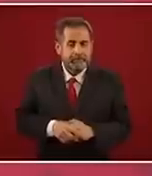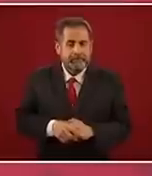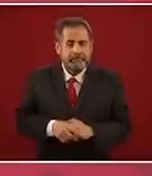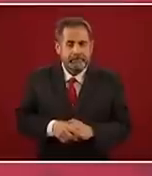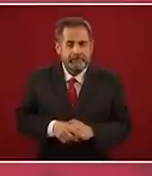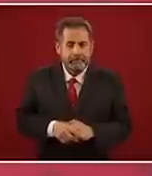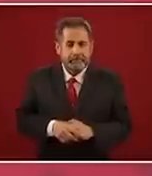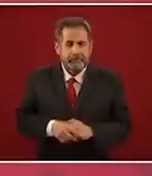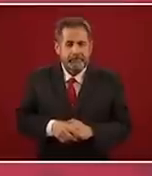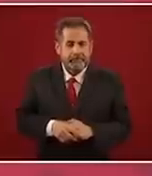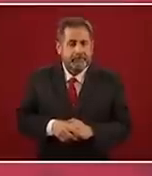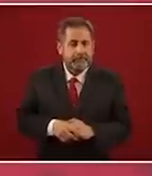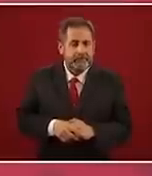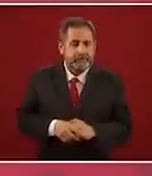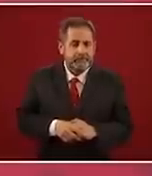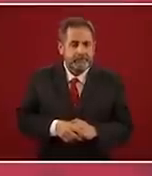el